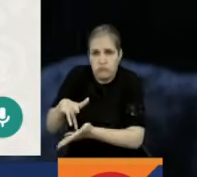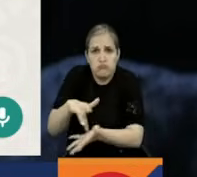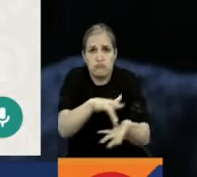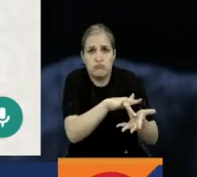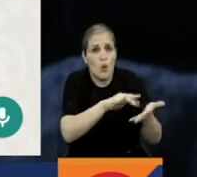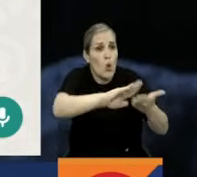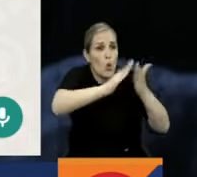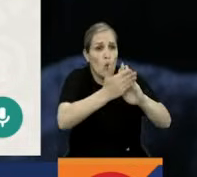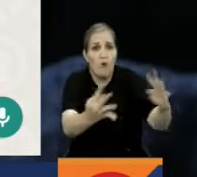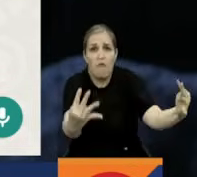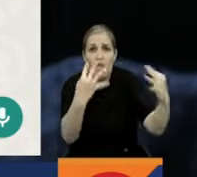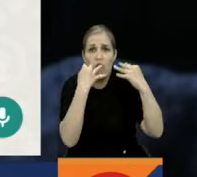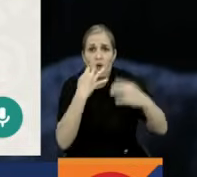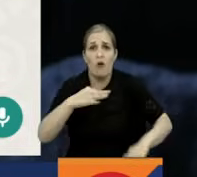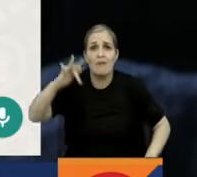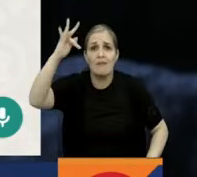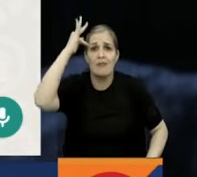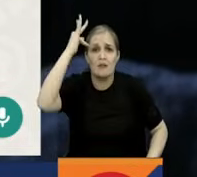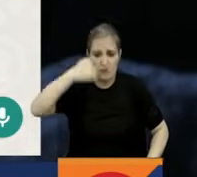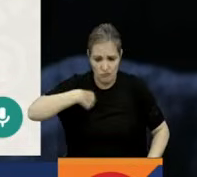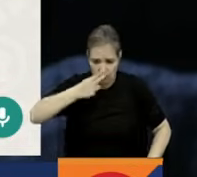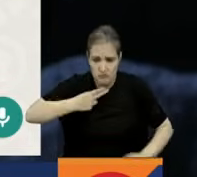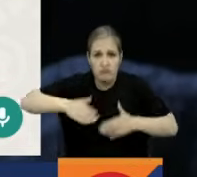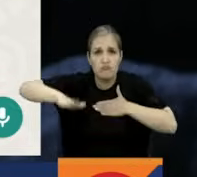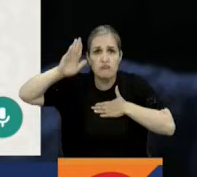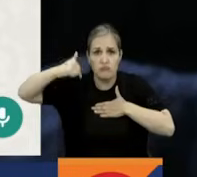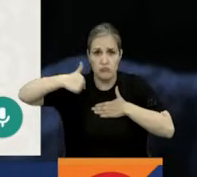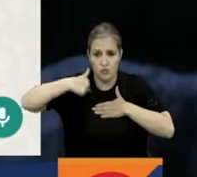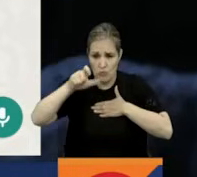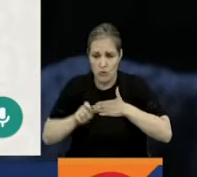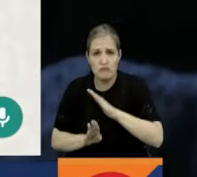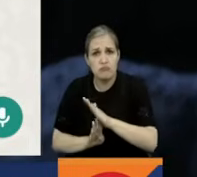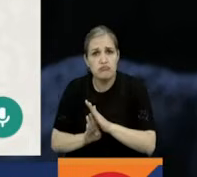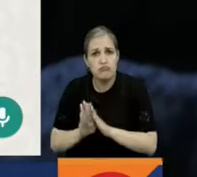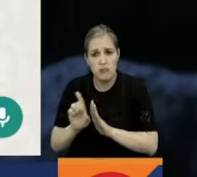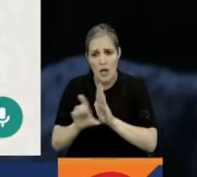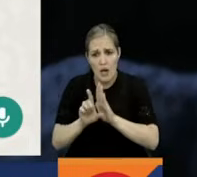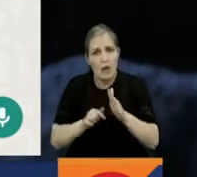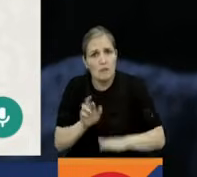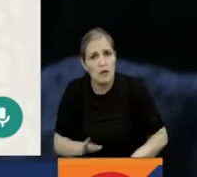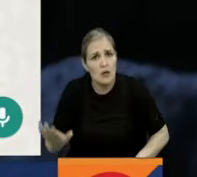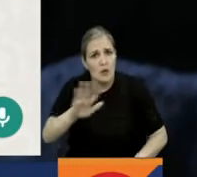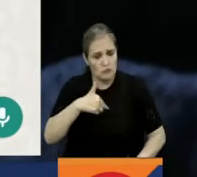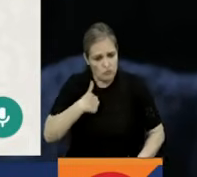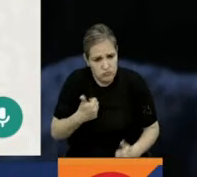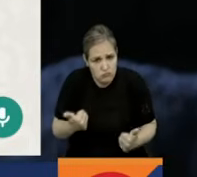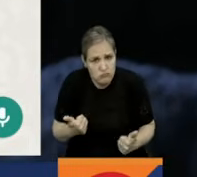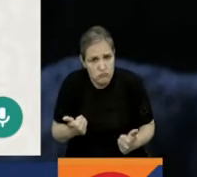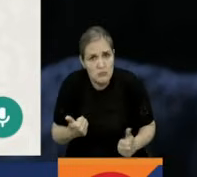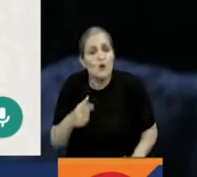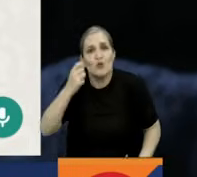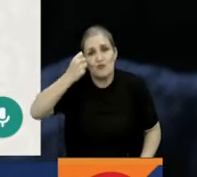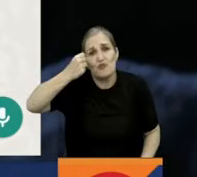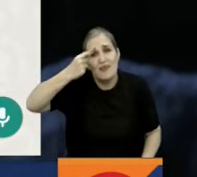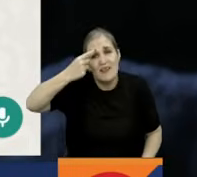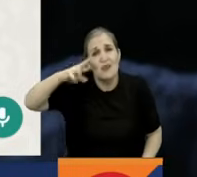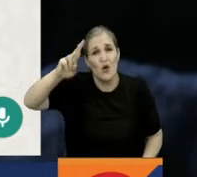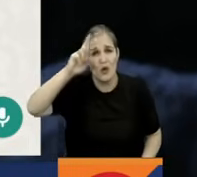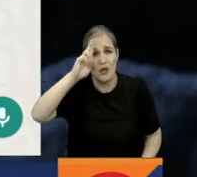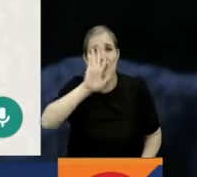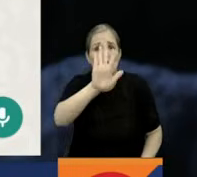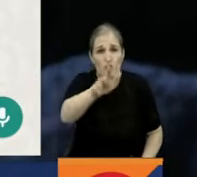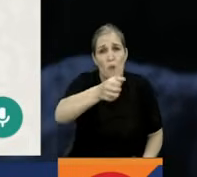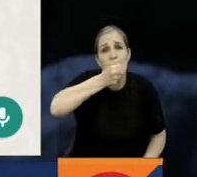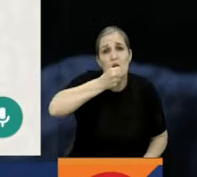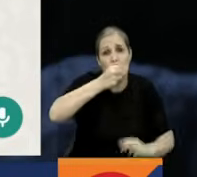general pueden dar fe de mi compromiso con el desarrollo sostenible y legal de nuestra región. Entiendo la responsabilidad que tiene como periodista